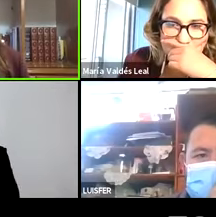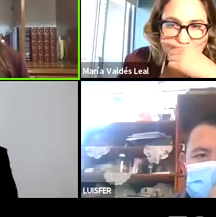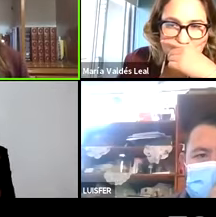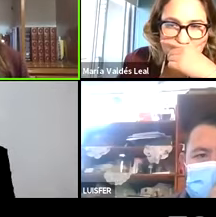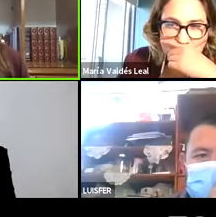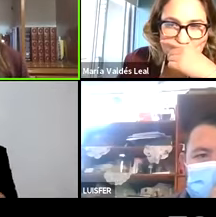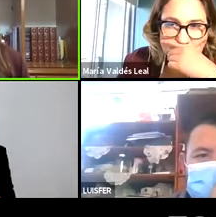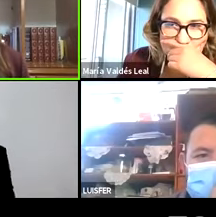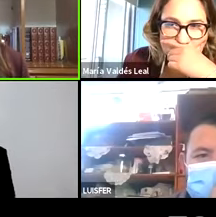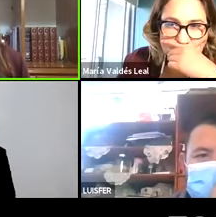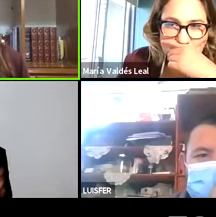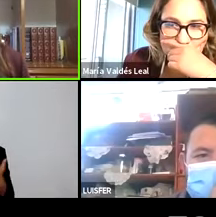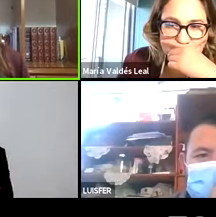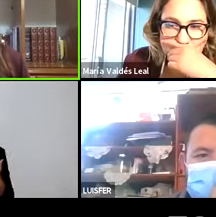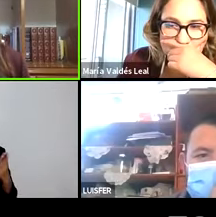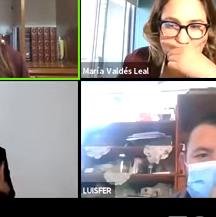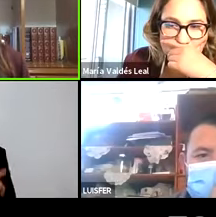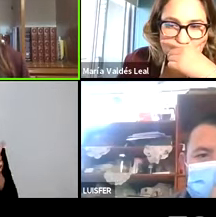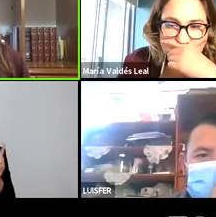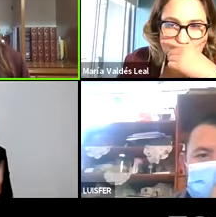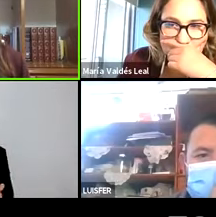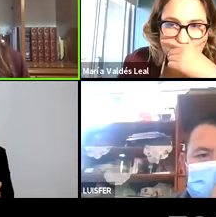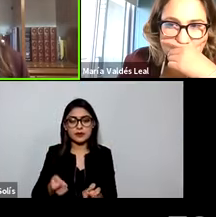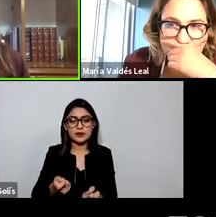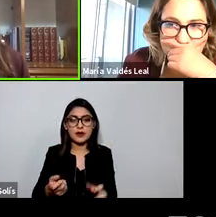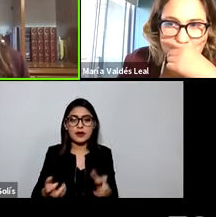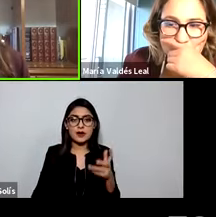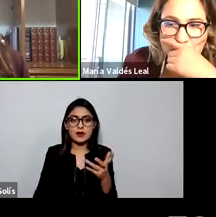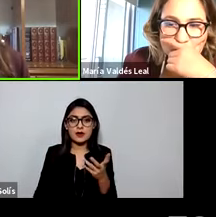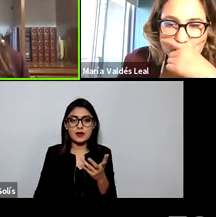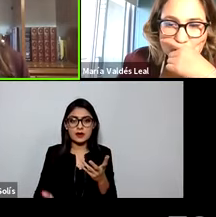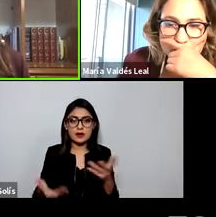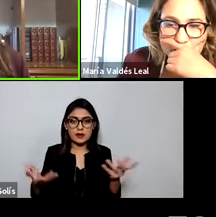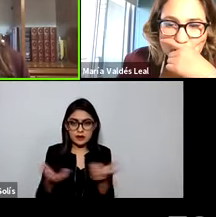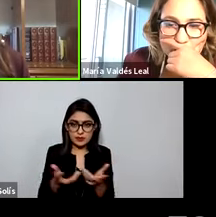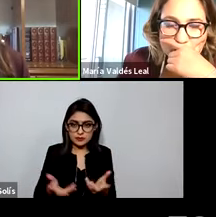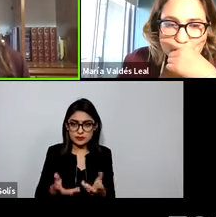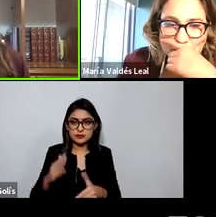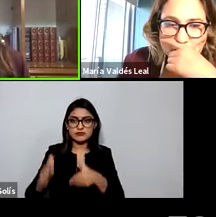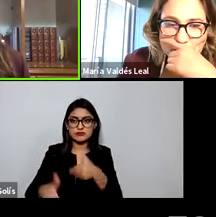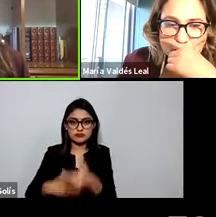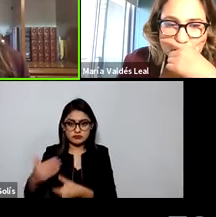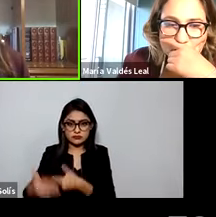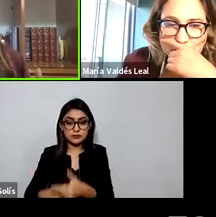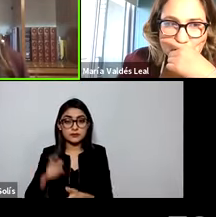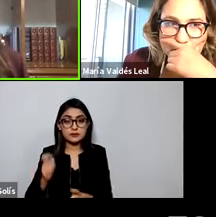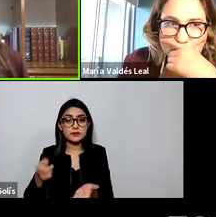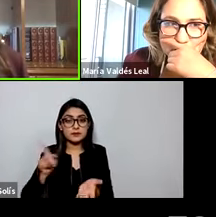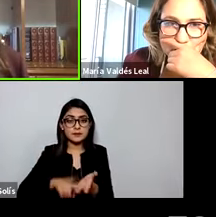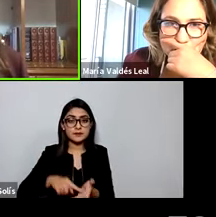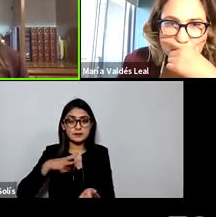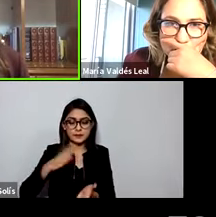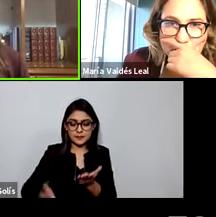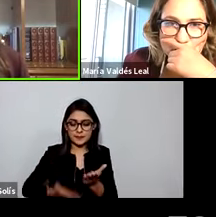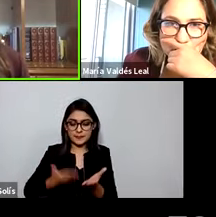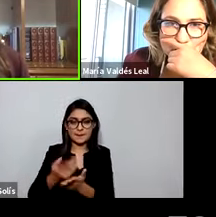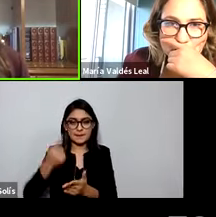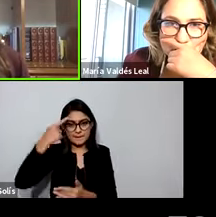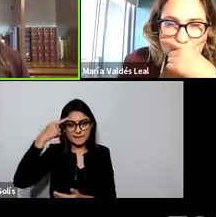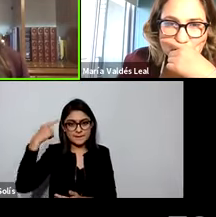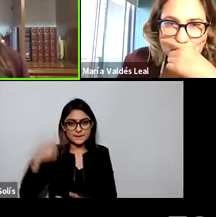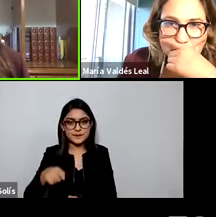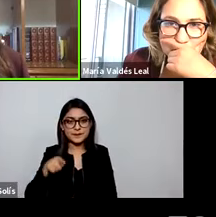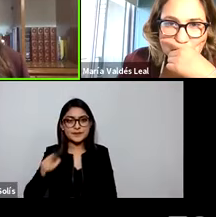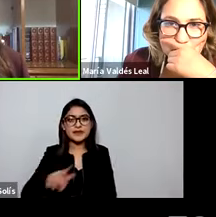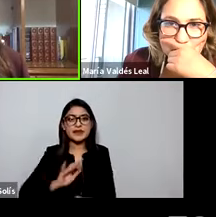derechos, creo que también es una cuestión que se coloca mucho sobre la mesa, precisamente reafirmando este hecho